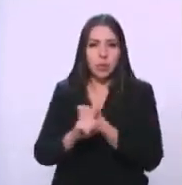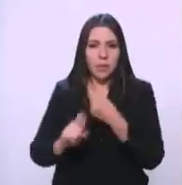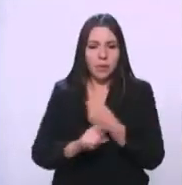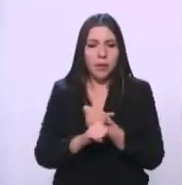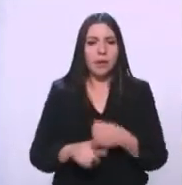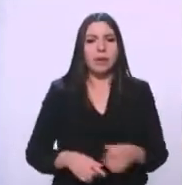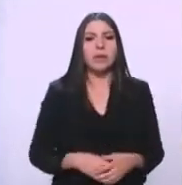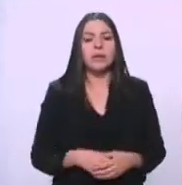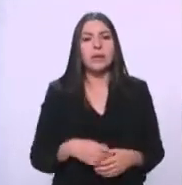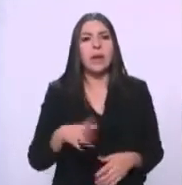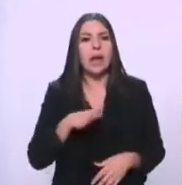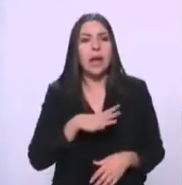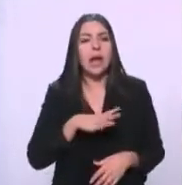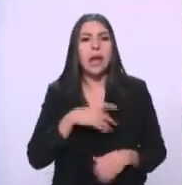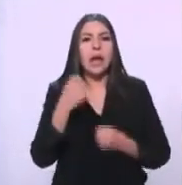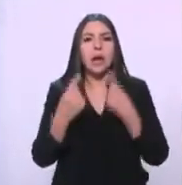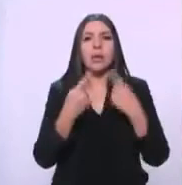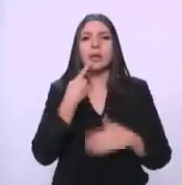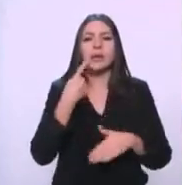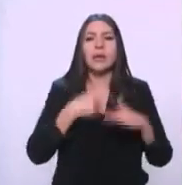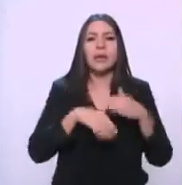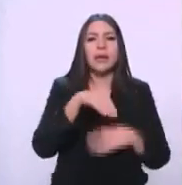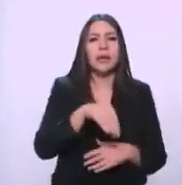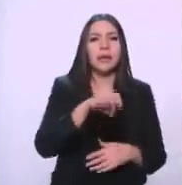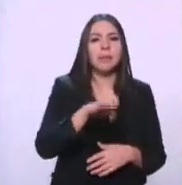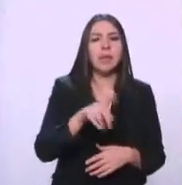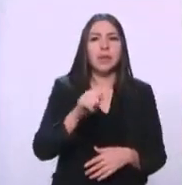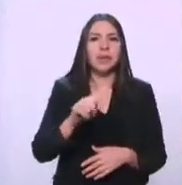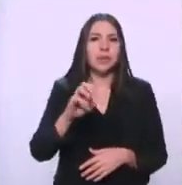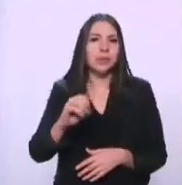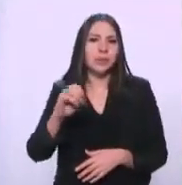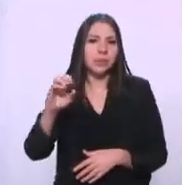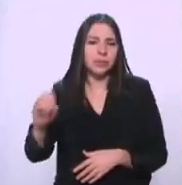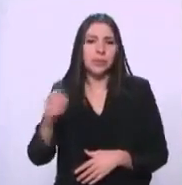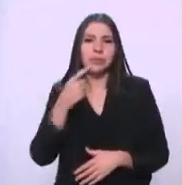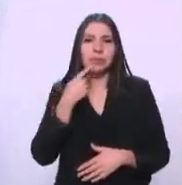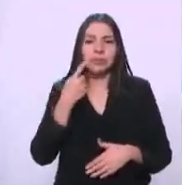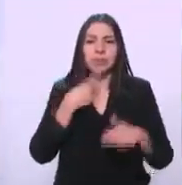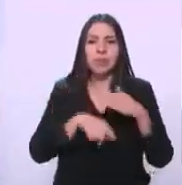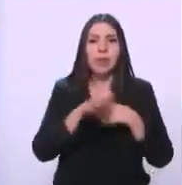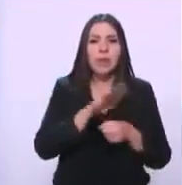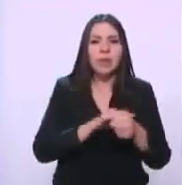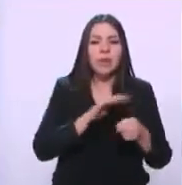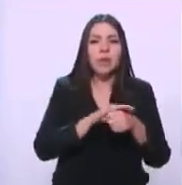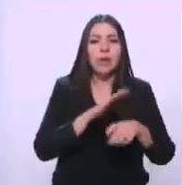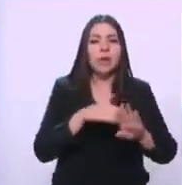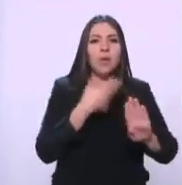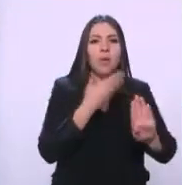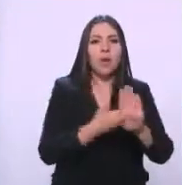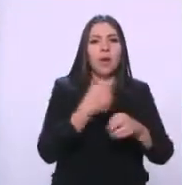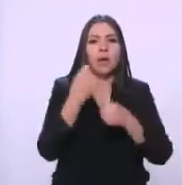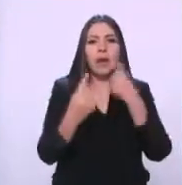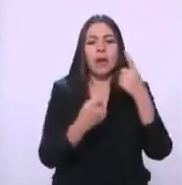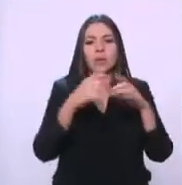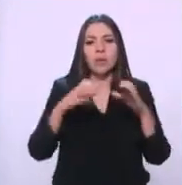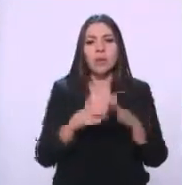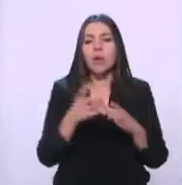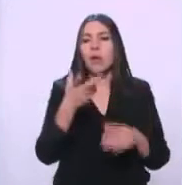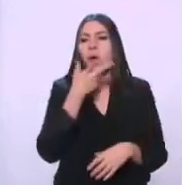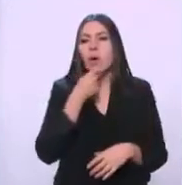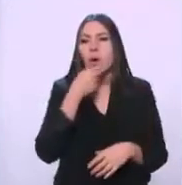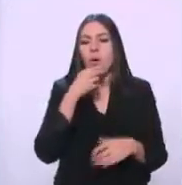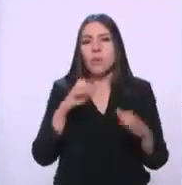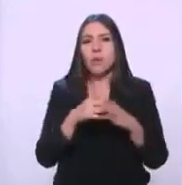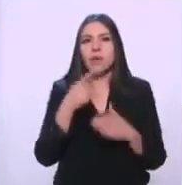ejemplo, hubo algunas denuncias del Me Too. Susana lo menciona también en la entrevista. Denuncias contra algunos miembros, hombres de la